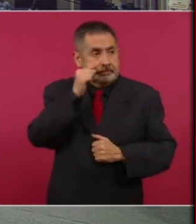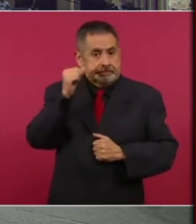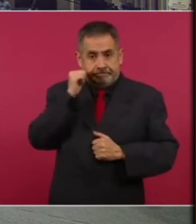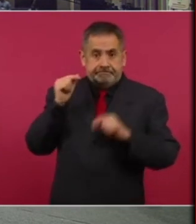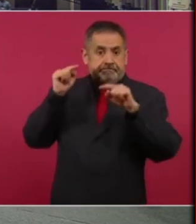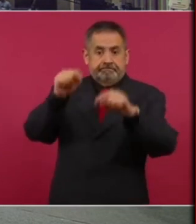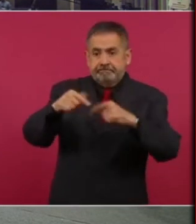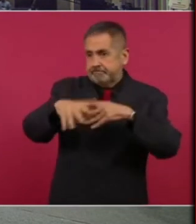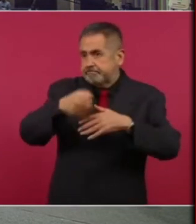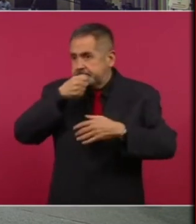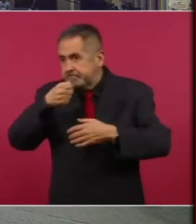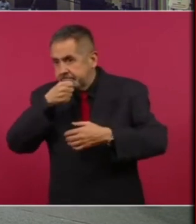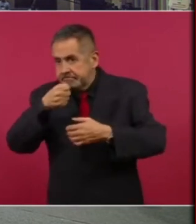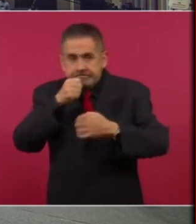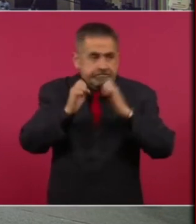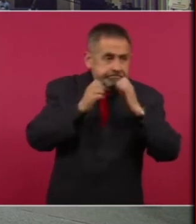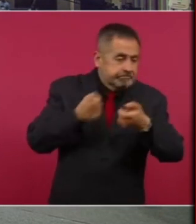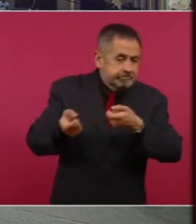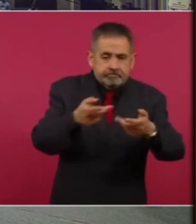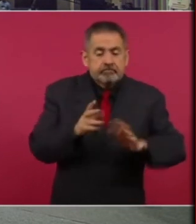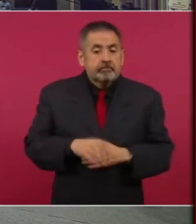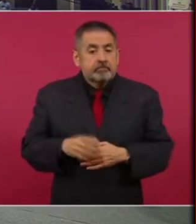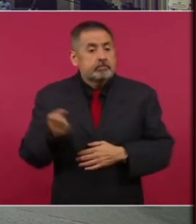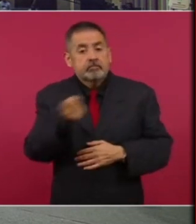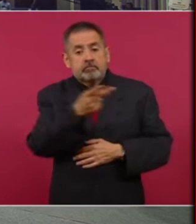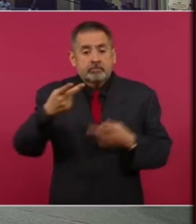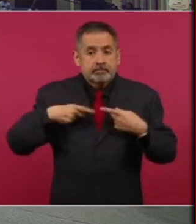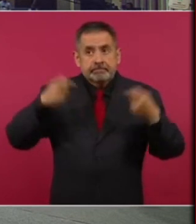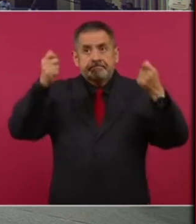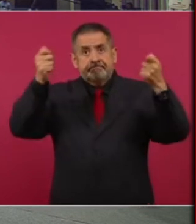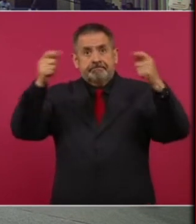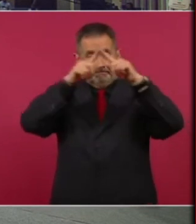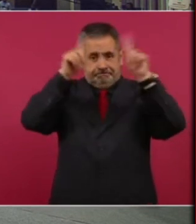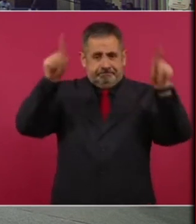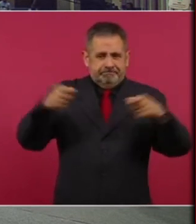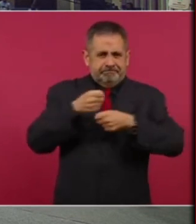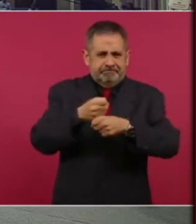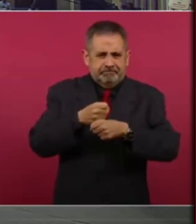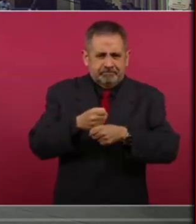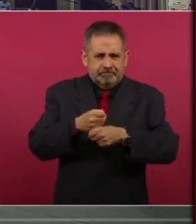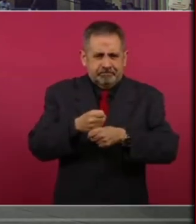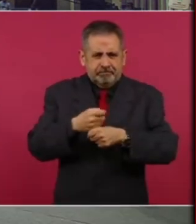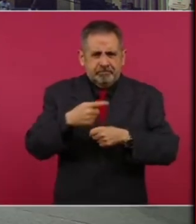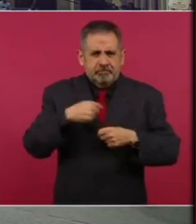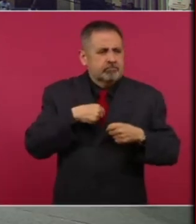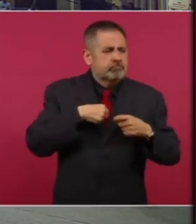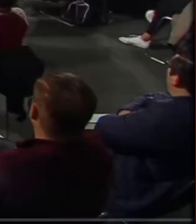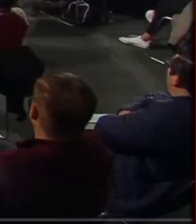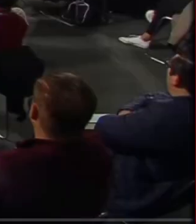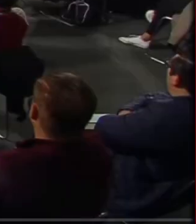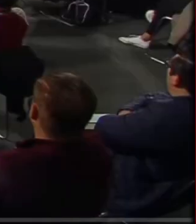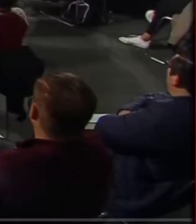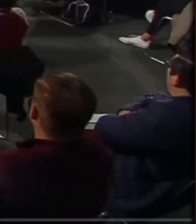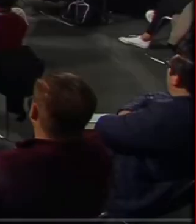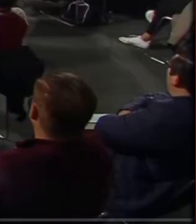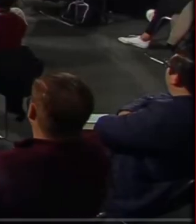con este video pues vamos amigos rápidamente a ver el mensaje que manda el presidente López Obrador en la mañanera,